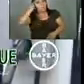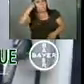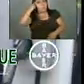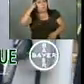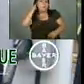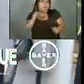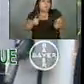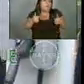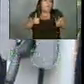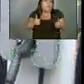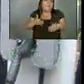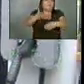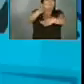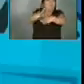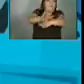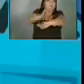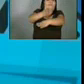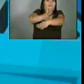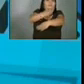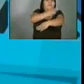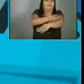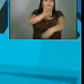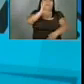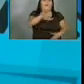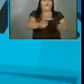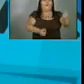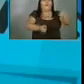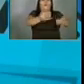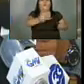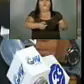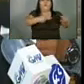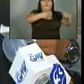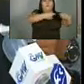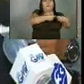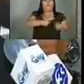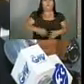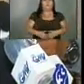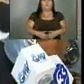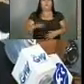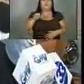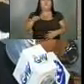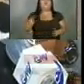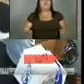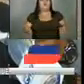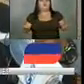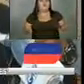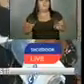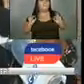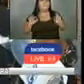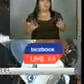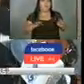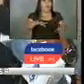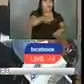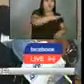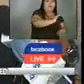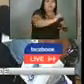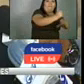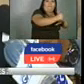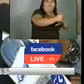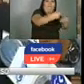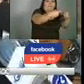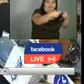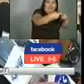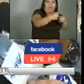permitirá un gran paso para fomentar la electromovilidad en el país. Esto va a propiciar que existan cargadores en más lugares